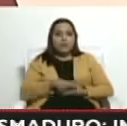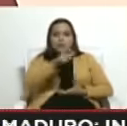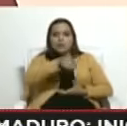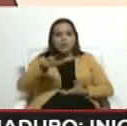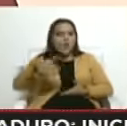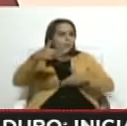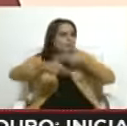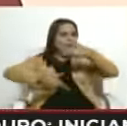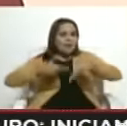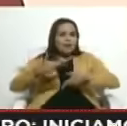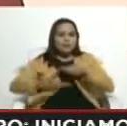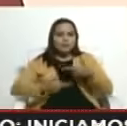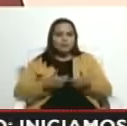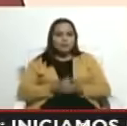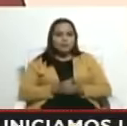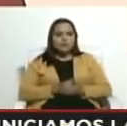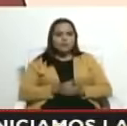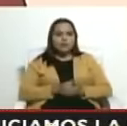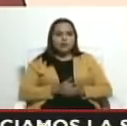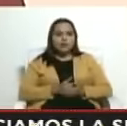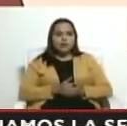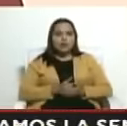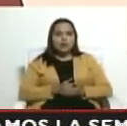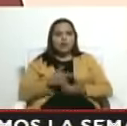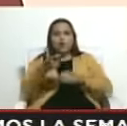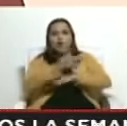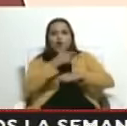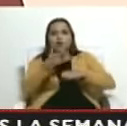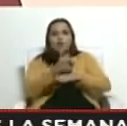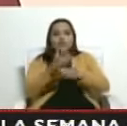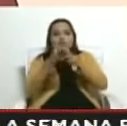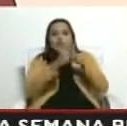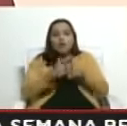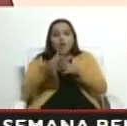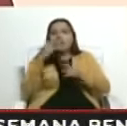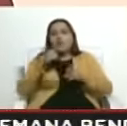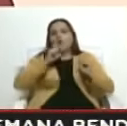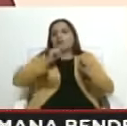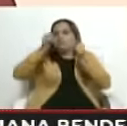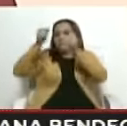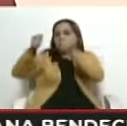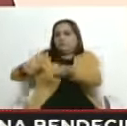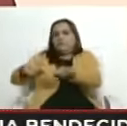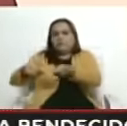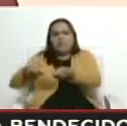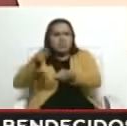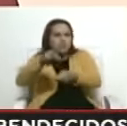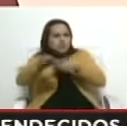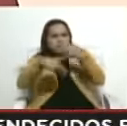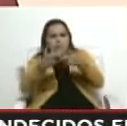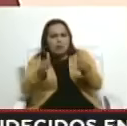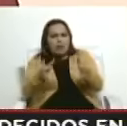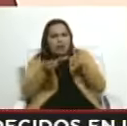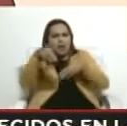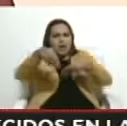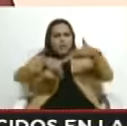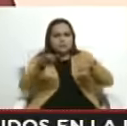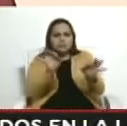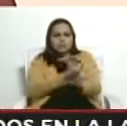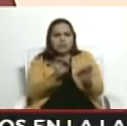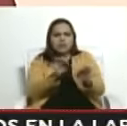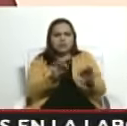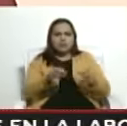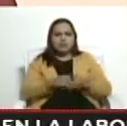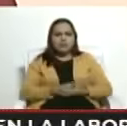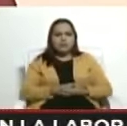delincuentes que el gobierno de Estados Unidos reconoció como autoridad en Venezuela sin haber ganado ninguna elección.